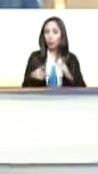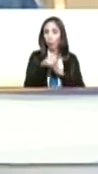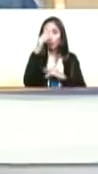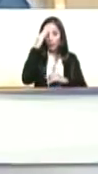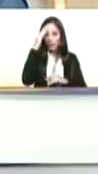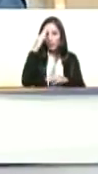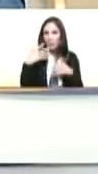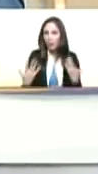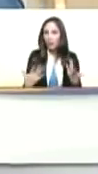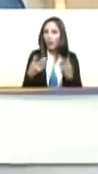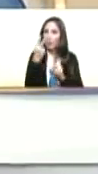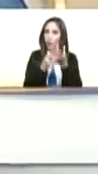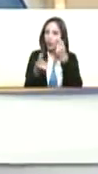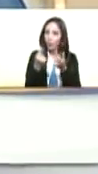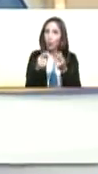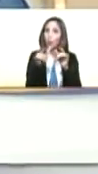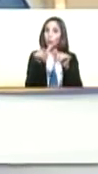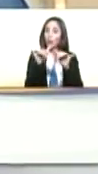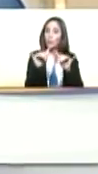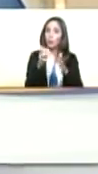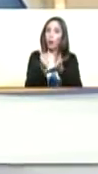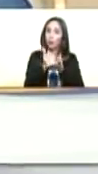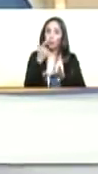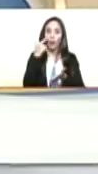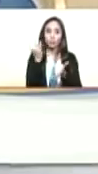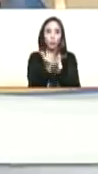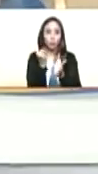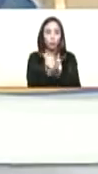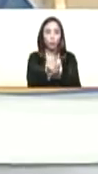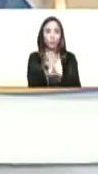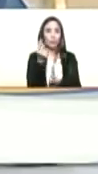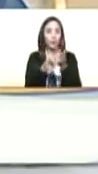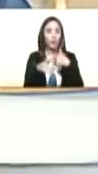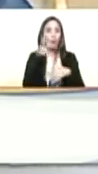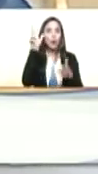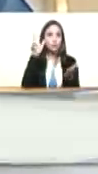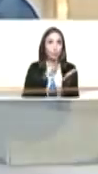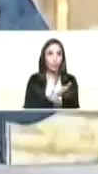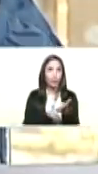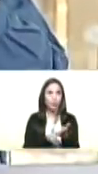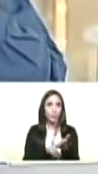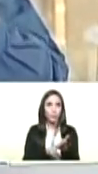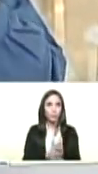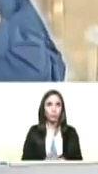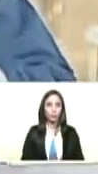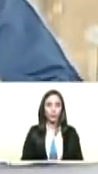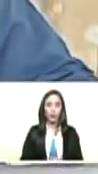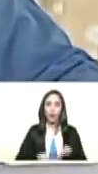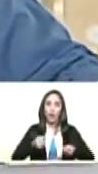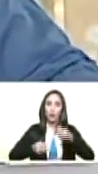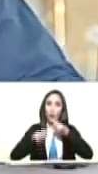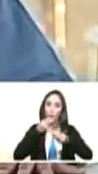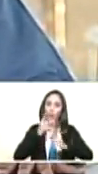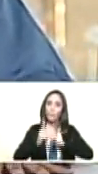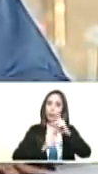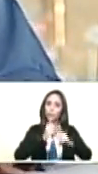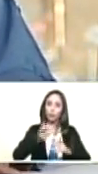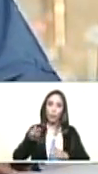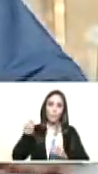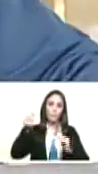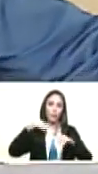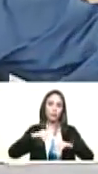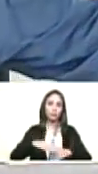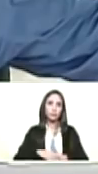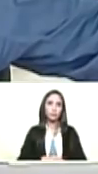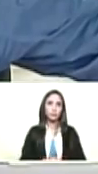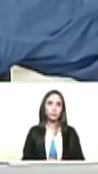los recursos, para que ustedes me ayuden a vigilar que los recursos lleguen y los CLAP se hagan elementos más productivos de los que son